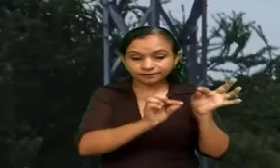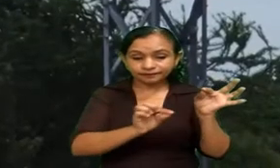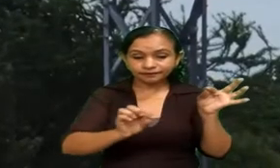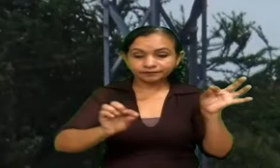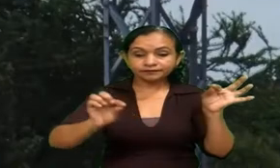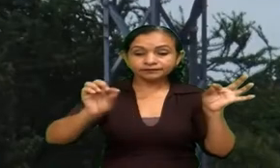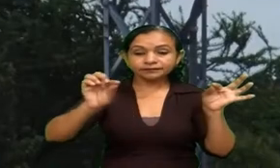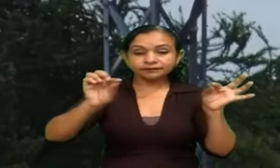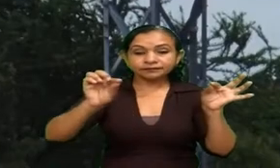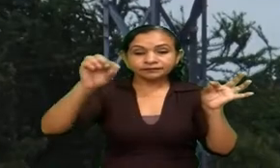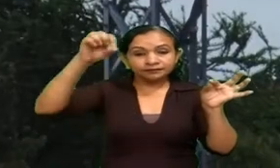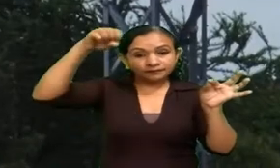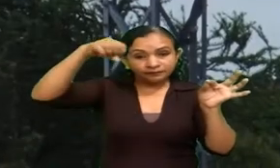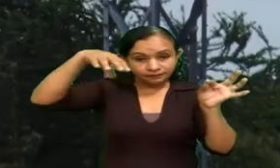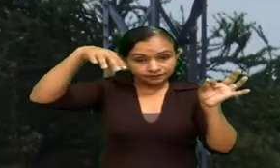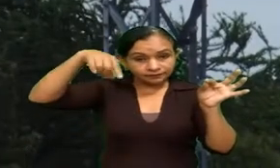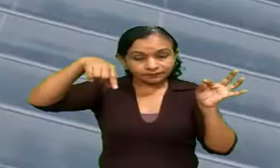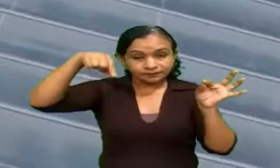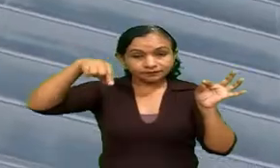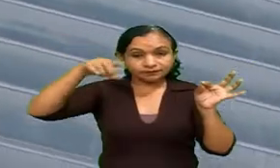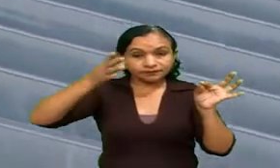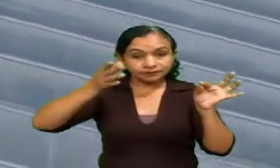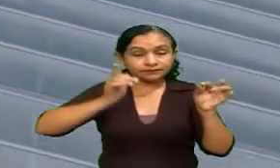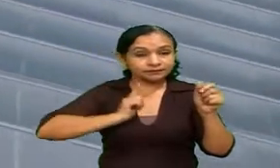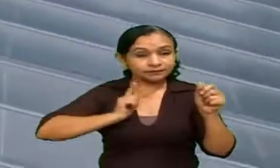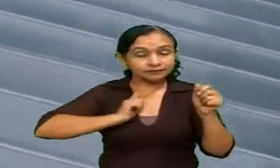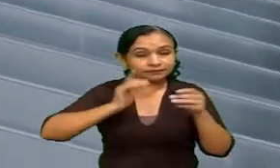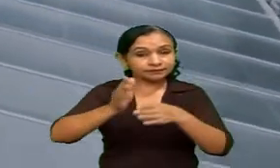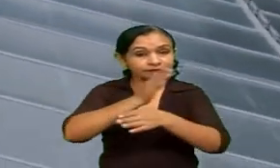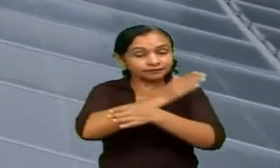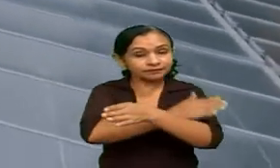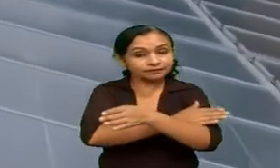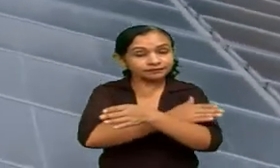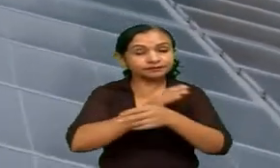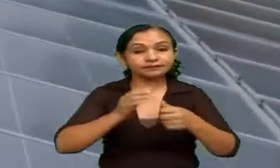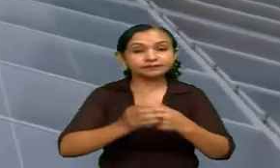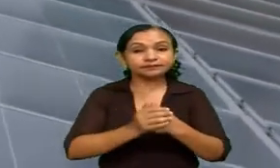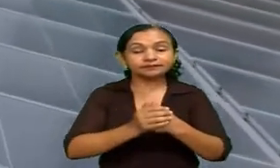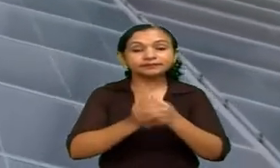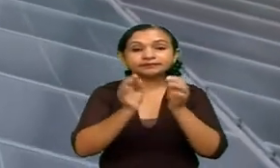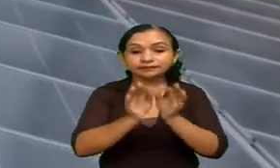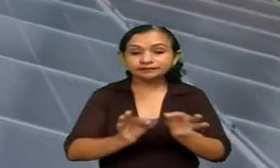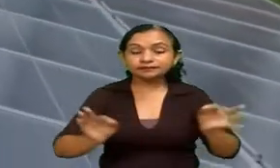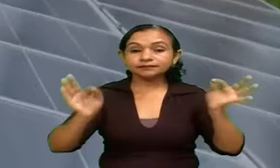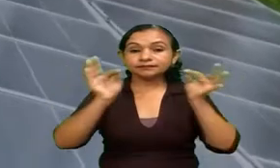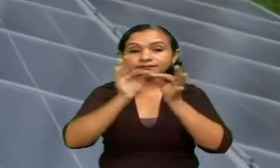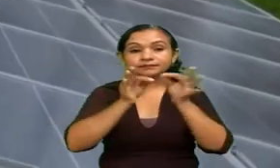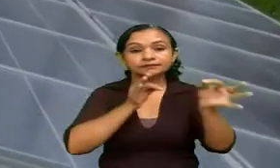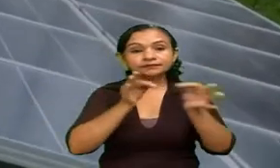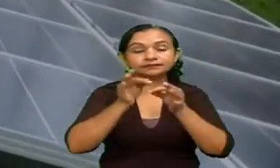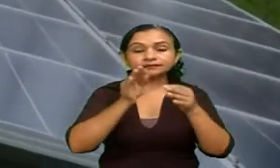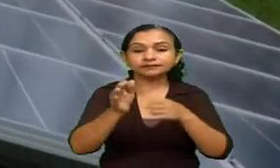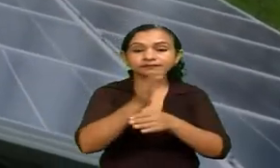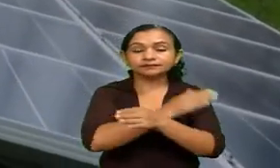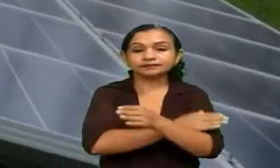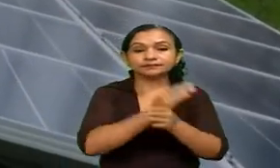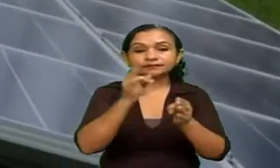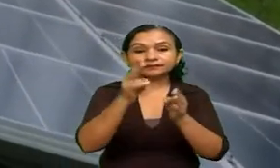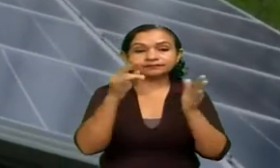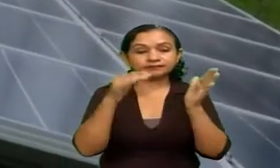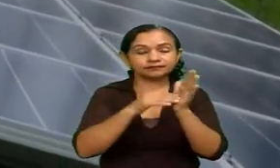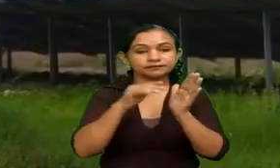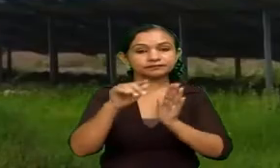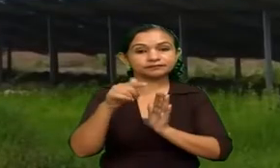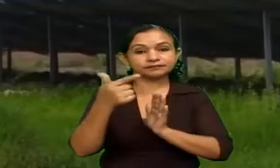la línea de que existía anteriormente, porque es importante mencionar, antes del 2007, por favor,